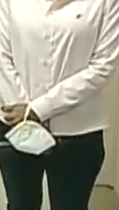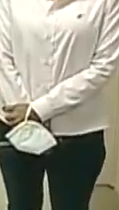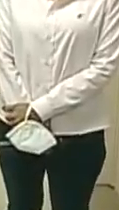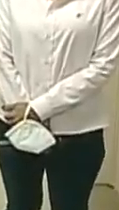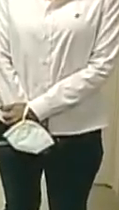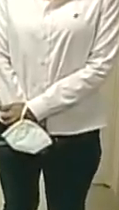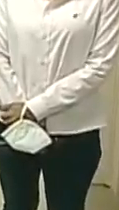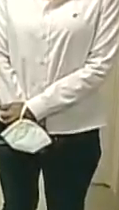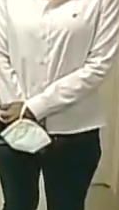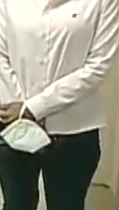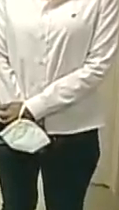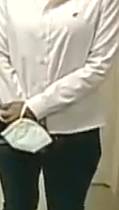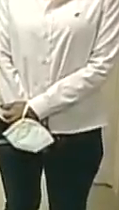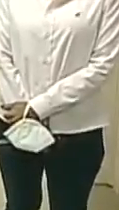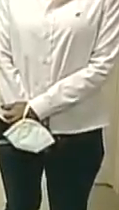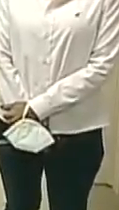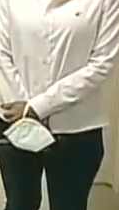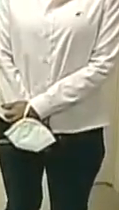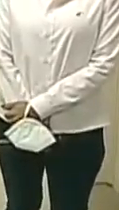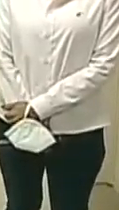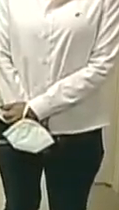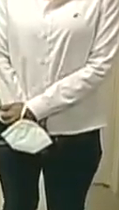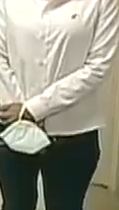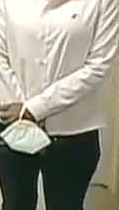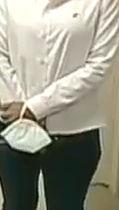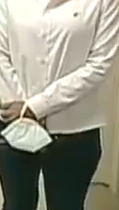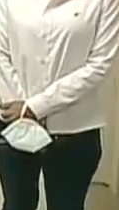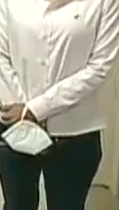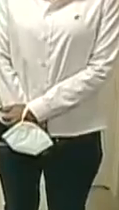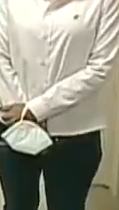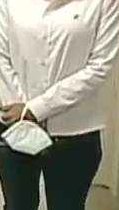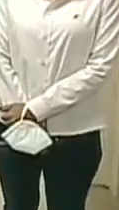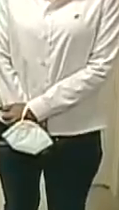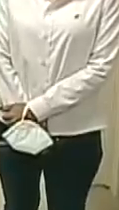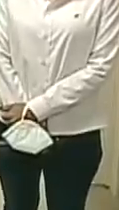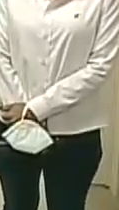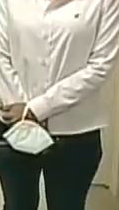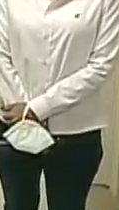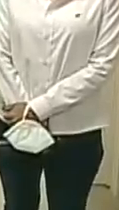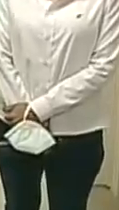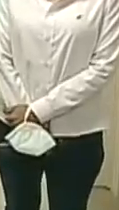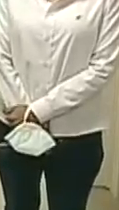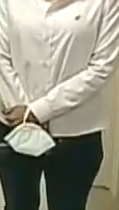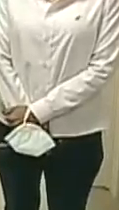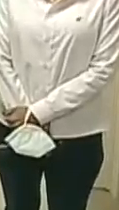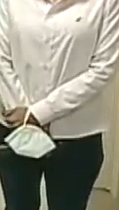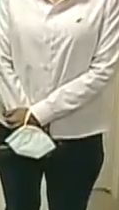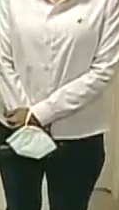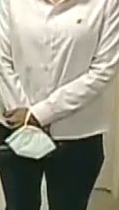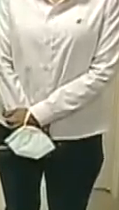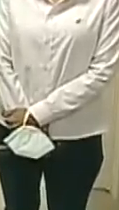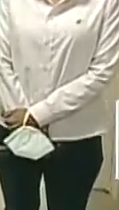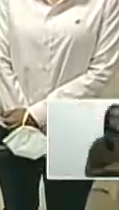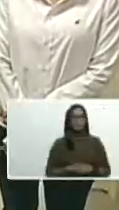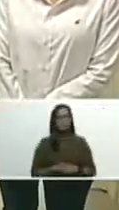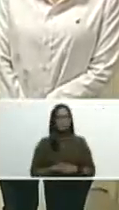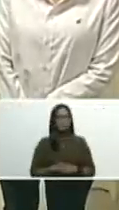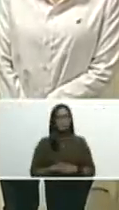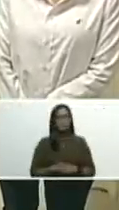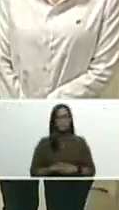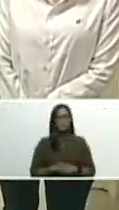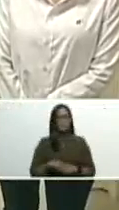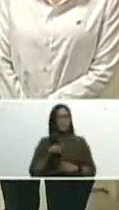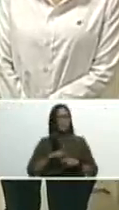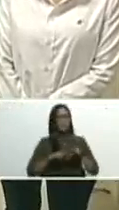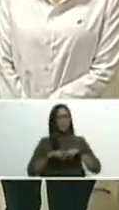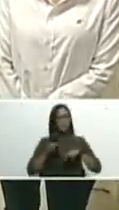las escuelas y hospitales. No nos entienden, no nos pueden entender, porque estamos construyendo un mundo nuevo, un mundo